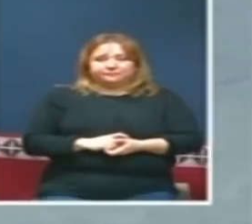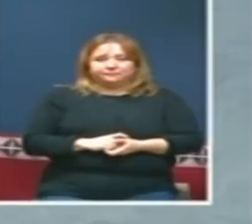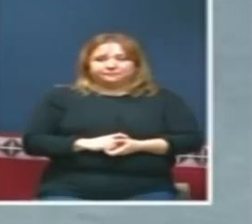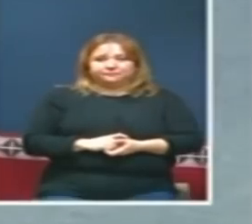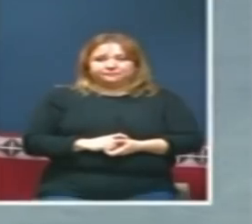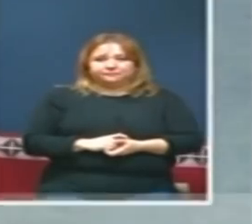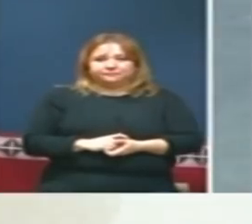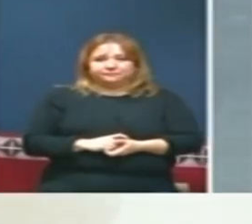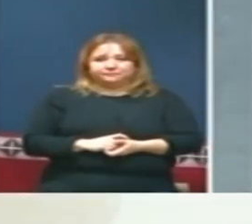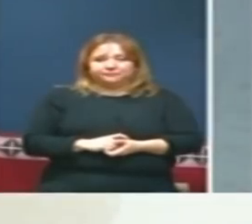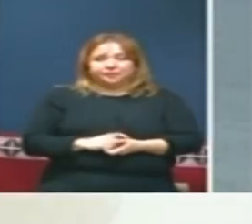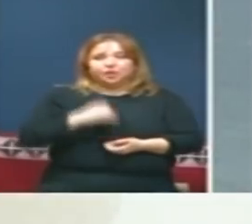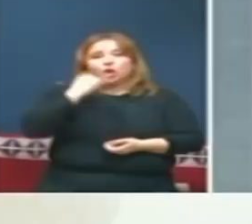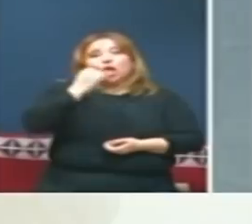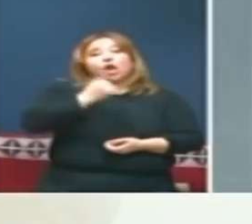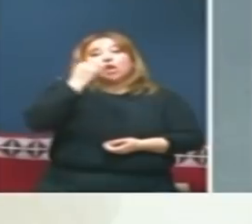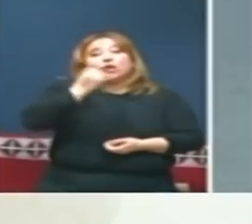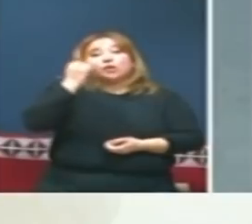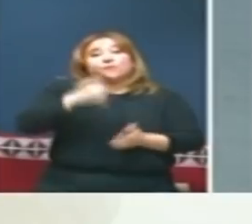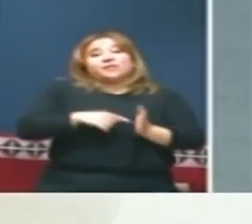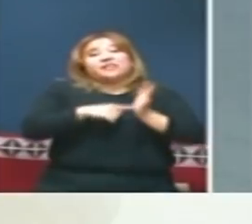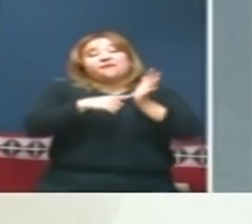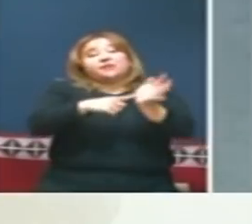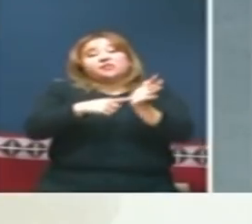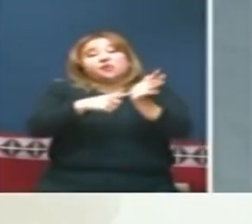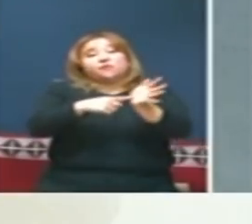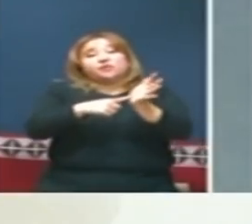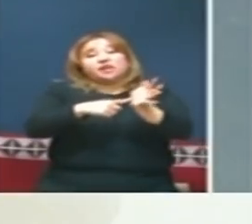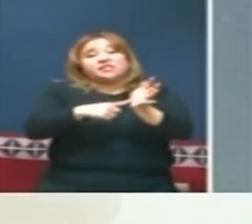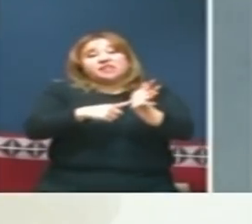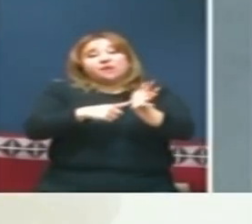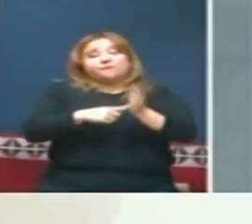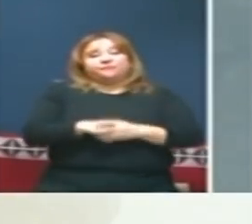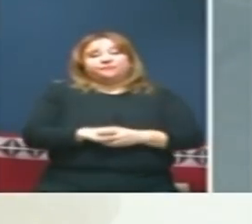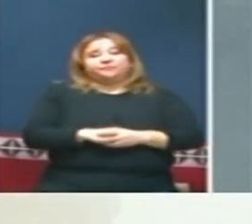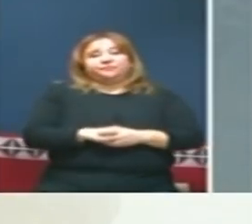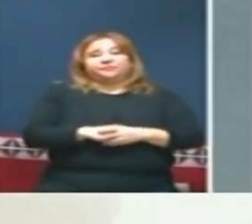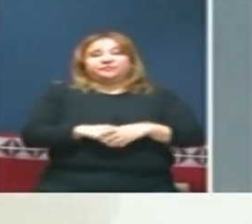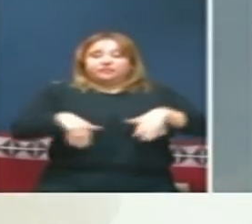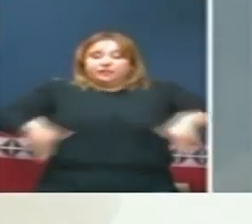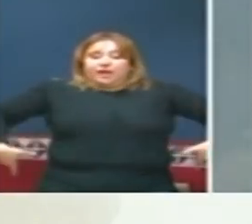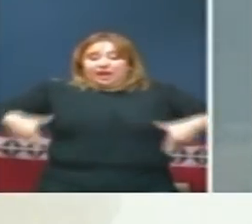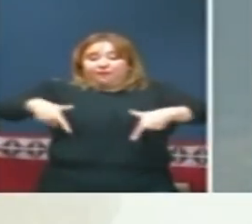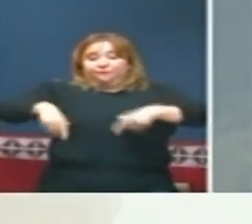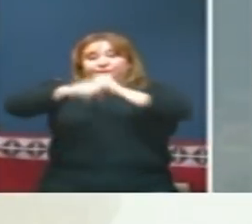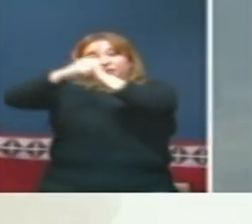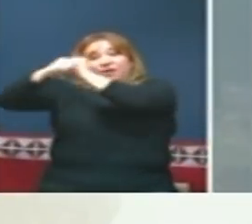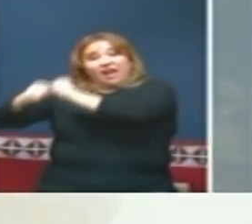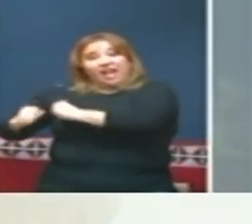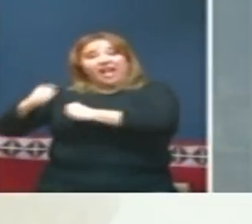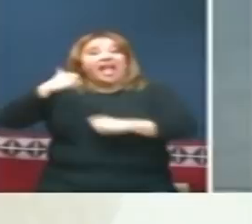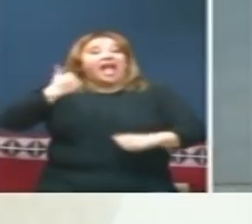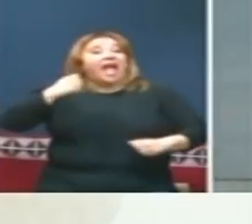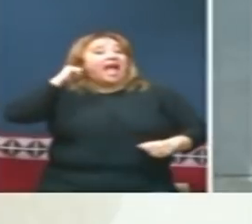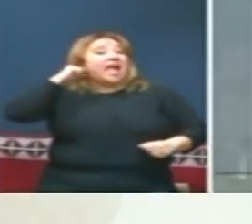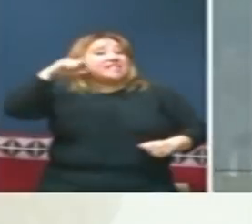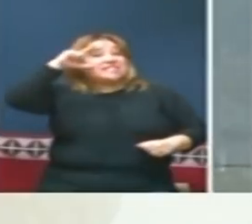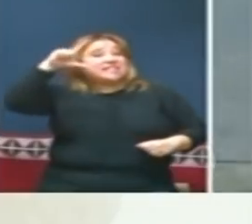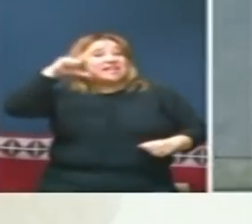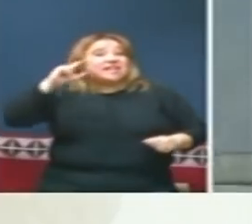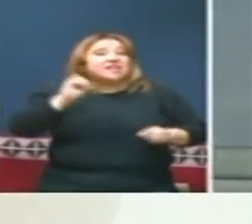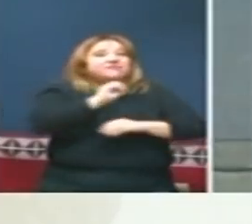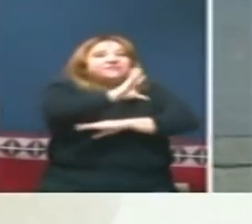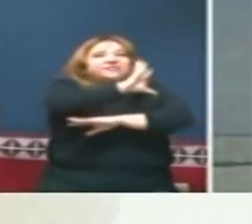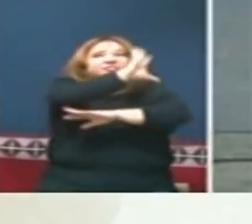Que nos comentaba y nos ilustraba en relación a la figura de Angelelli, el cerro que está